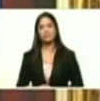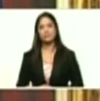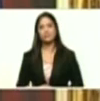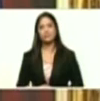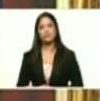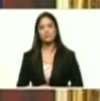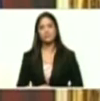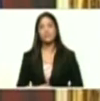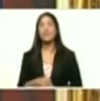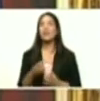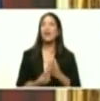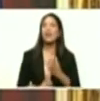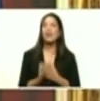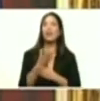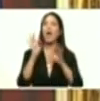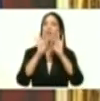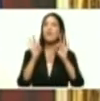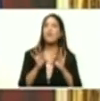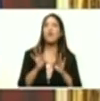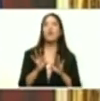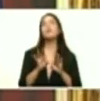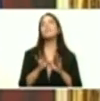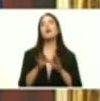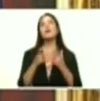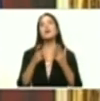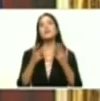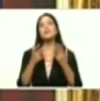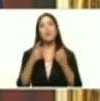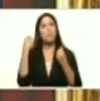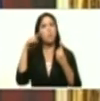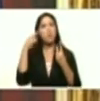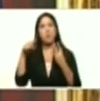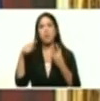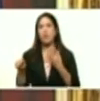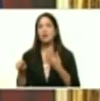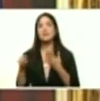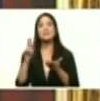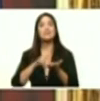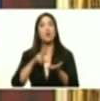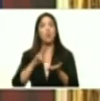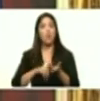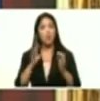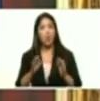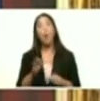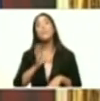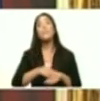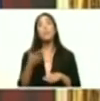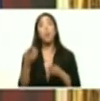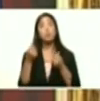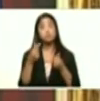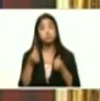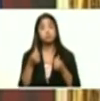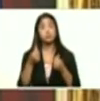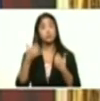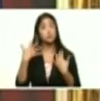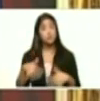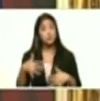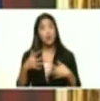Y han creado formas de seguro y reaseguro. Porque el costo de producción